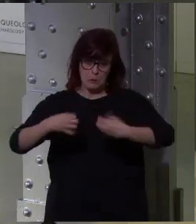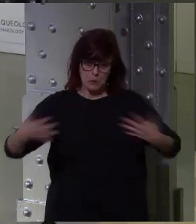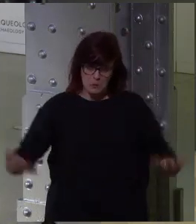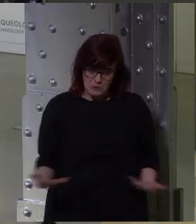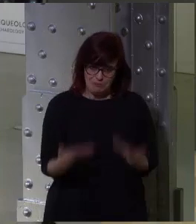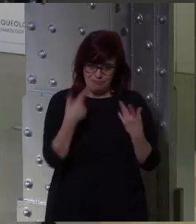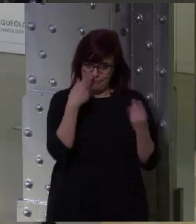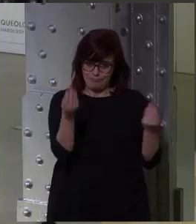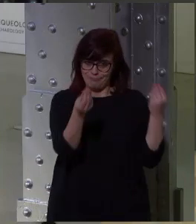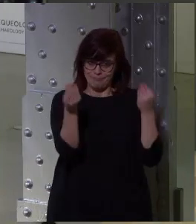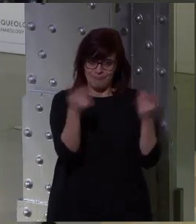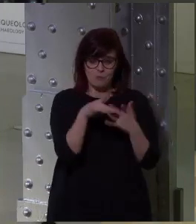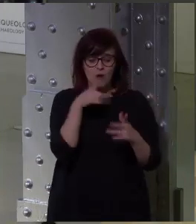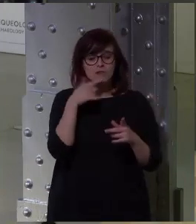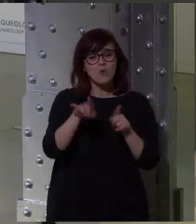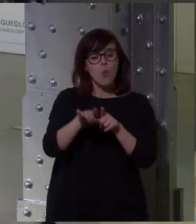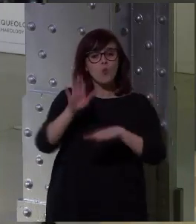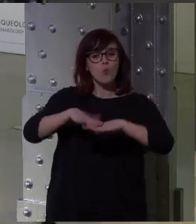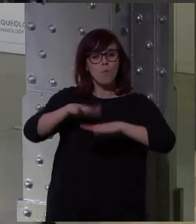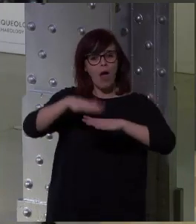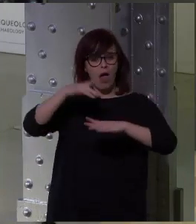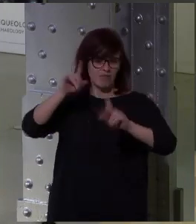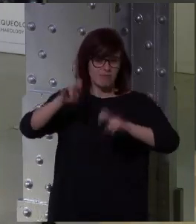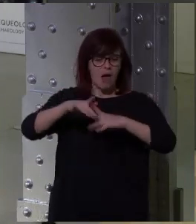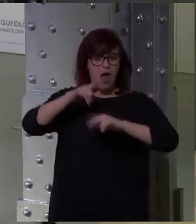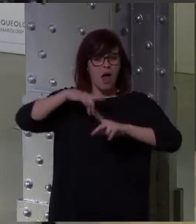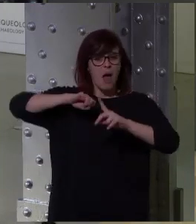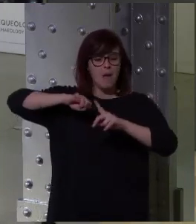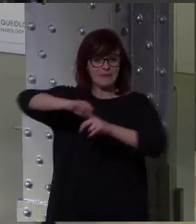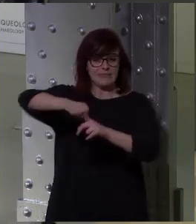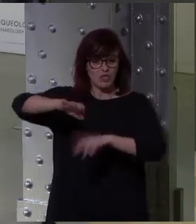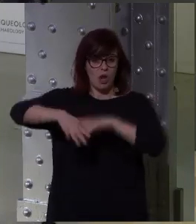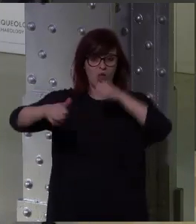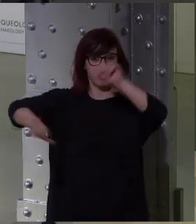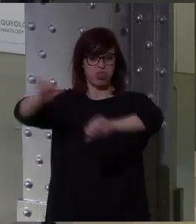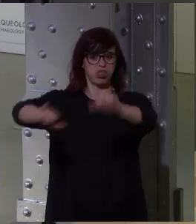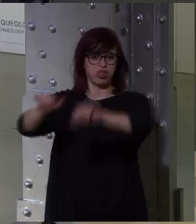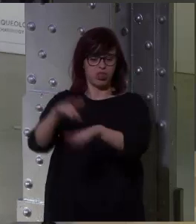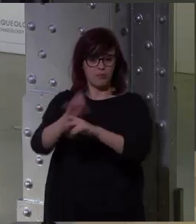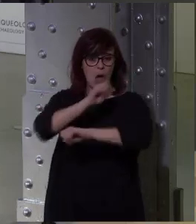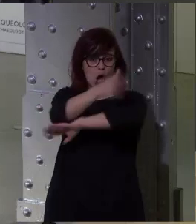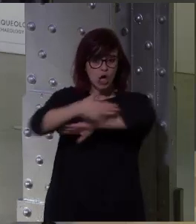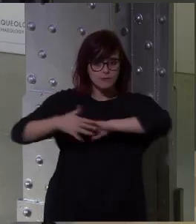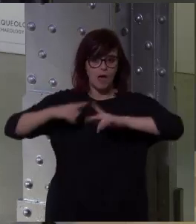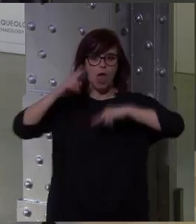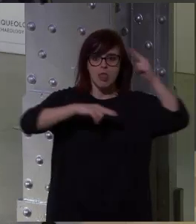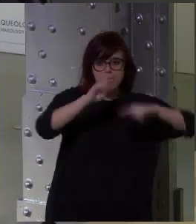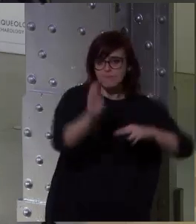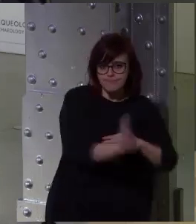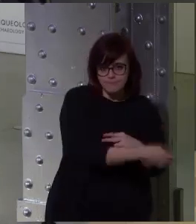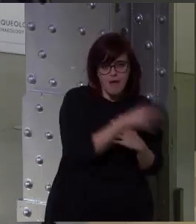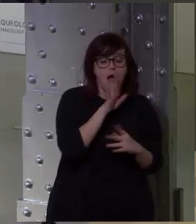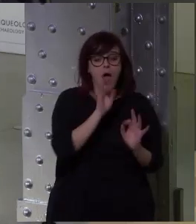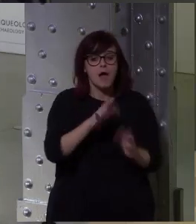mala pinta, por esos vertidos que mencionaba, esa presión que tenemos sobre la costa. Y este es uno de los